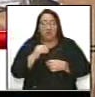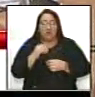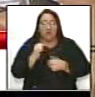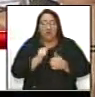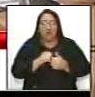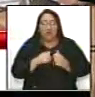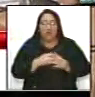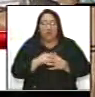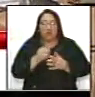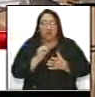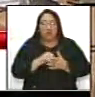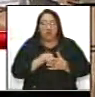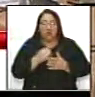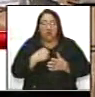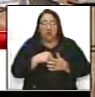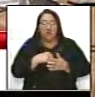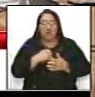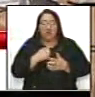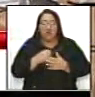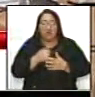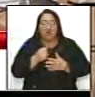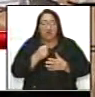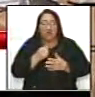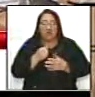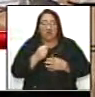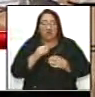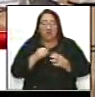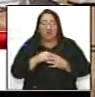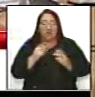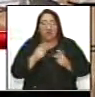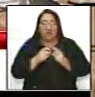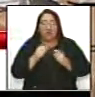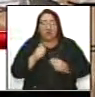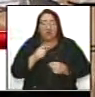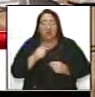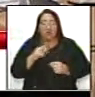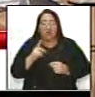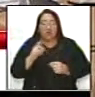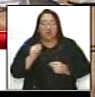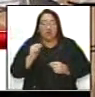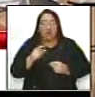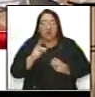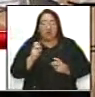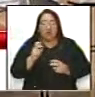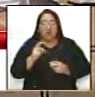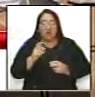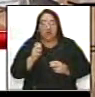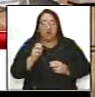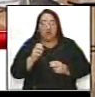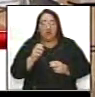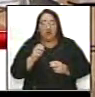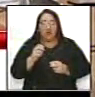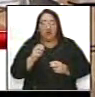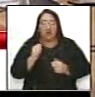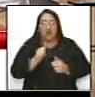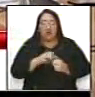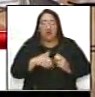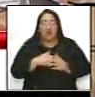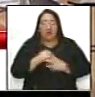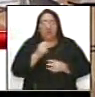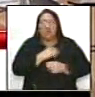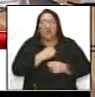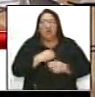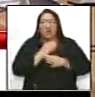porque creo que debemos citar, como lo ha manifestado la colega Luz Salgado, el tema de rendir cuentas sobre el